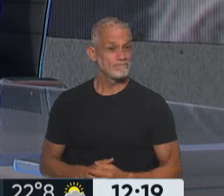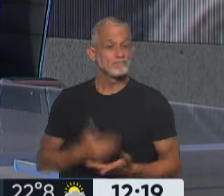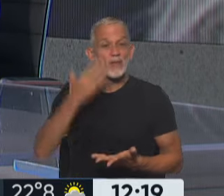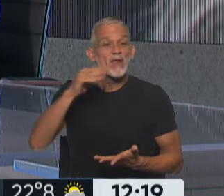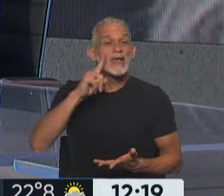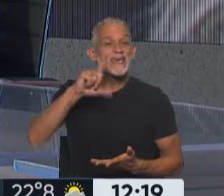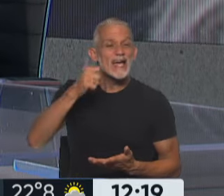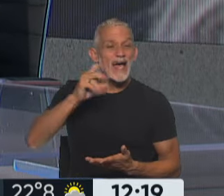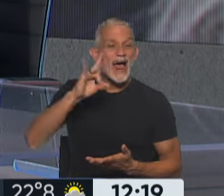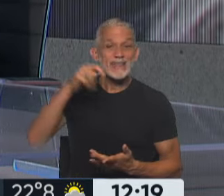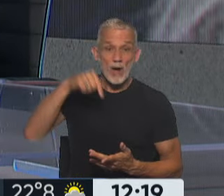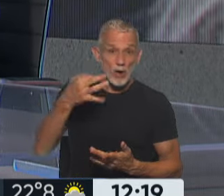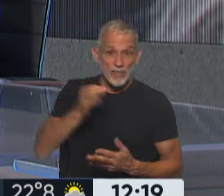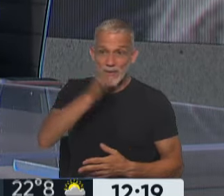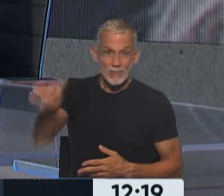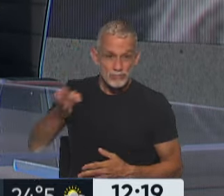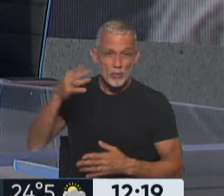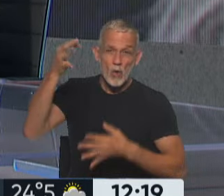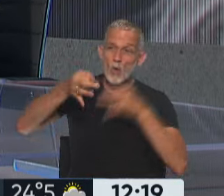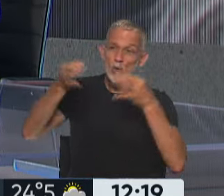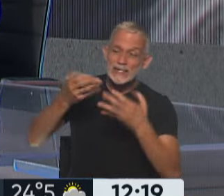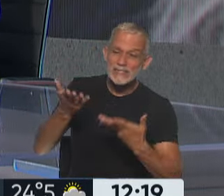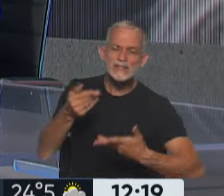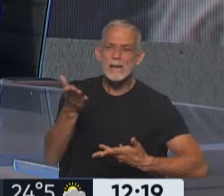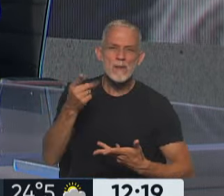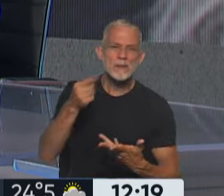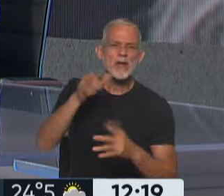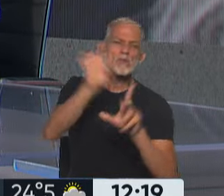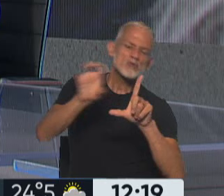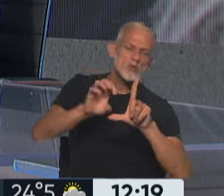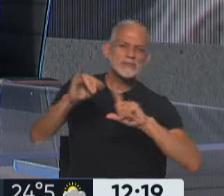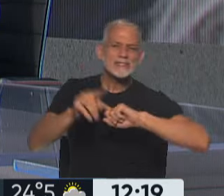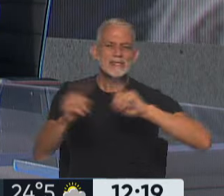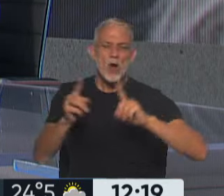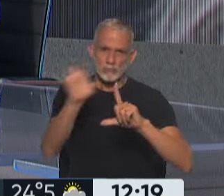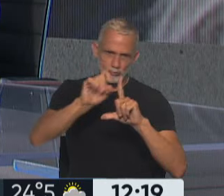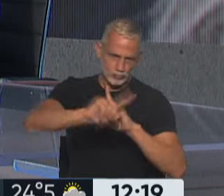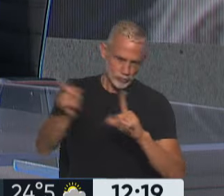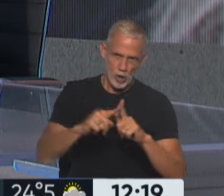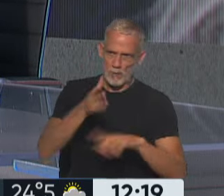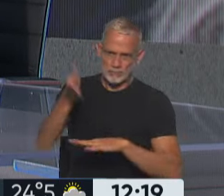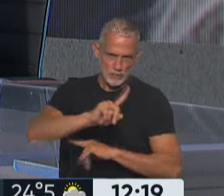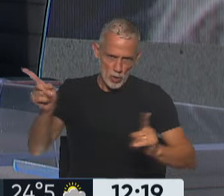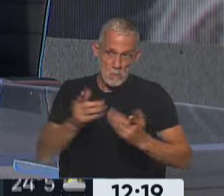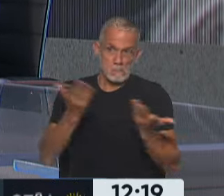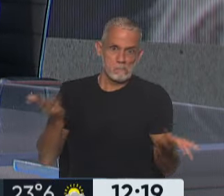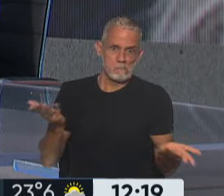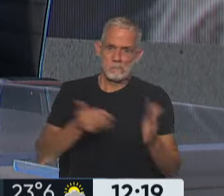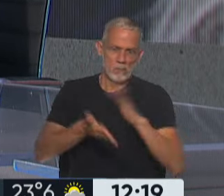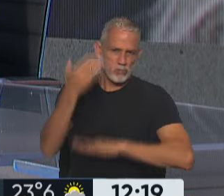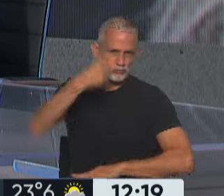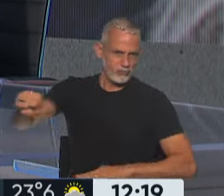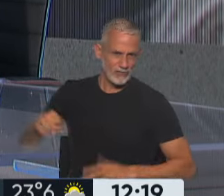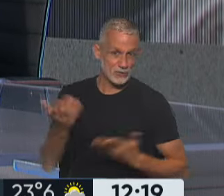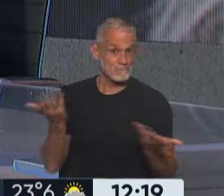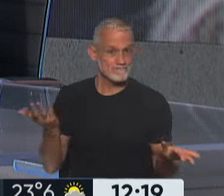Mauro icardi que debía presentarse hoy ante la justicia se especulaba que podía hacerlo por zoom ni por zoom ni presencial no hay tu tía no fue